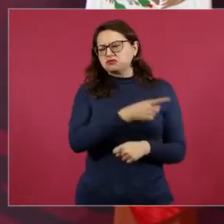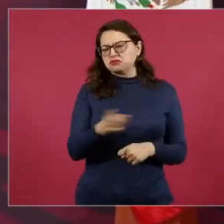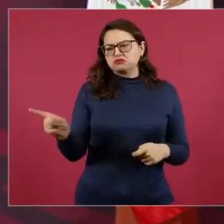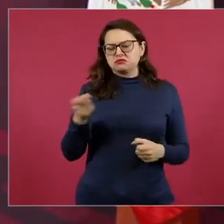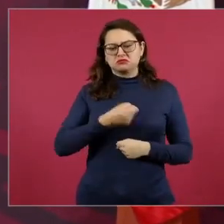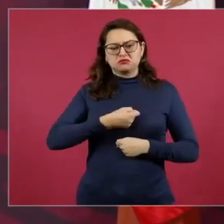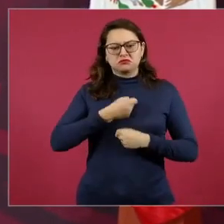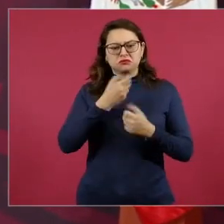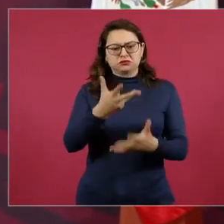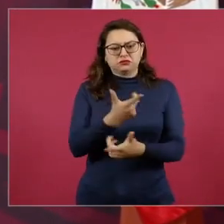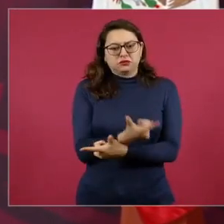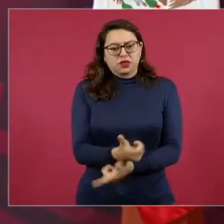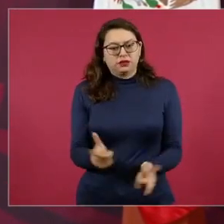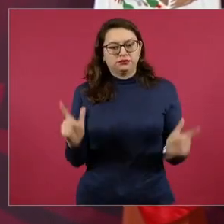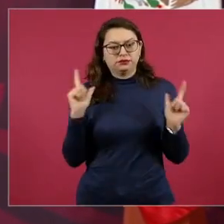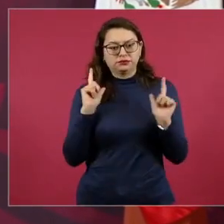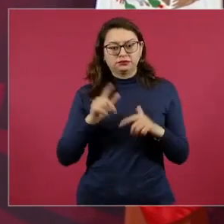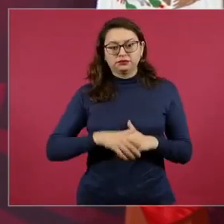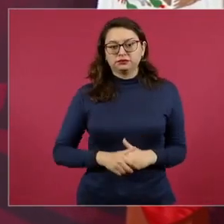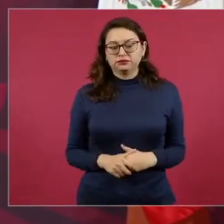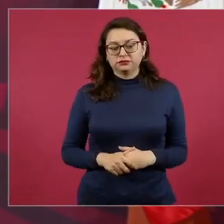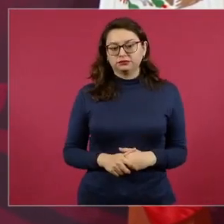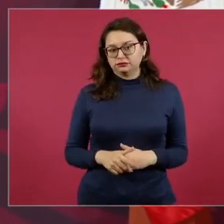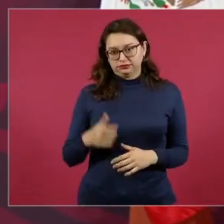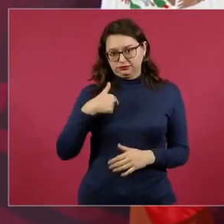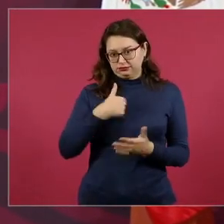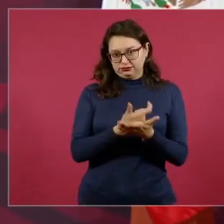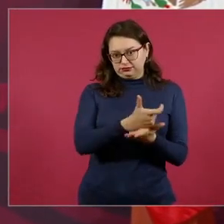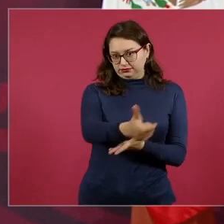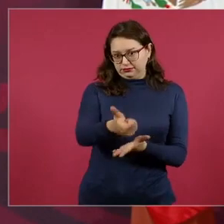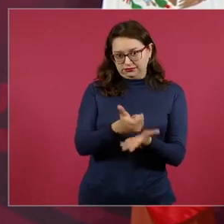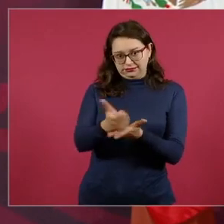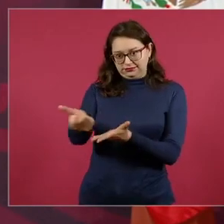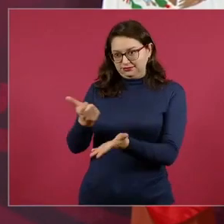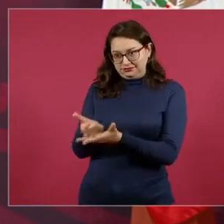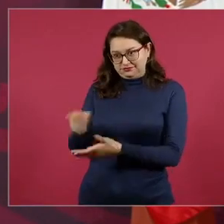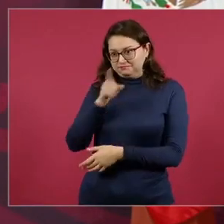¿eh? Y no se cobra, ¿eh?, nada.